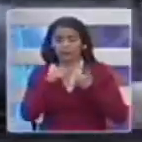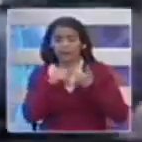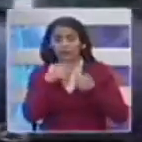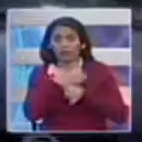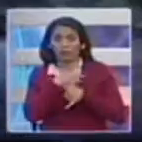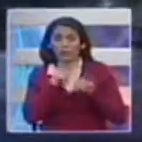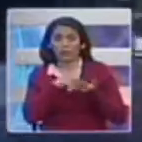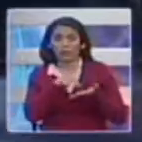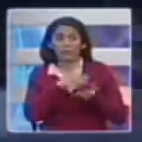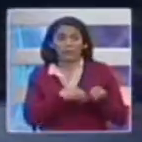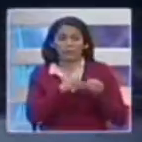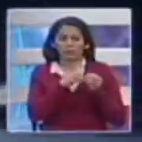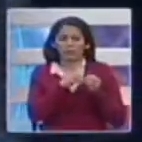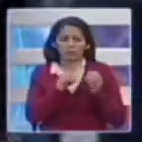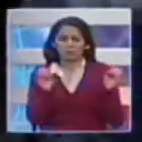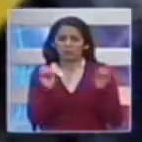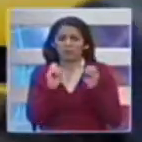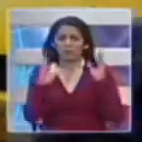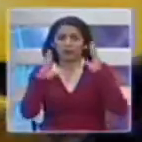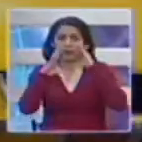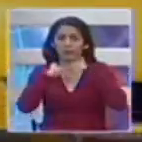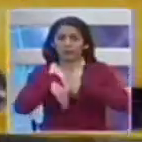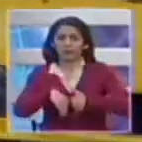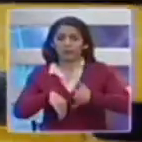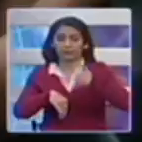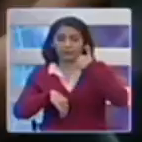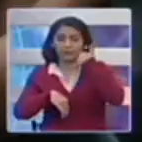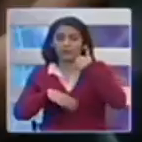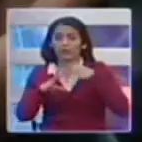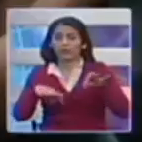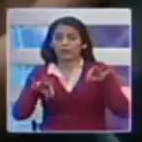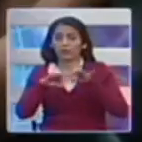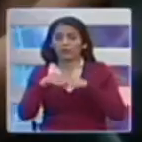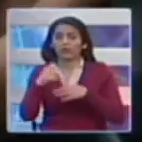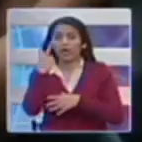acceder a esta forma de pago, tanto el usuario como el conductor deben tener